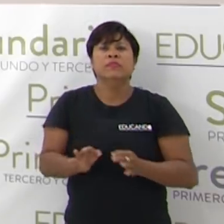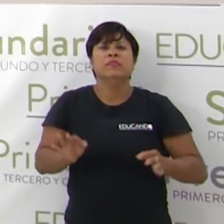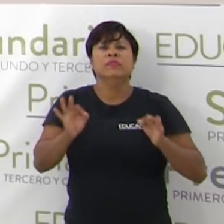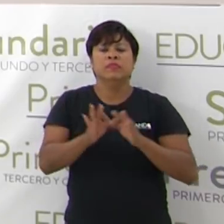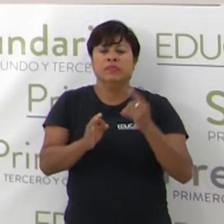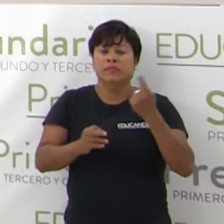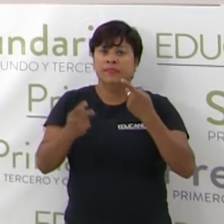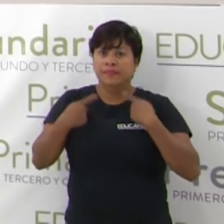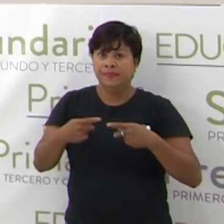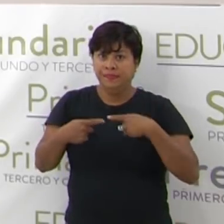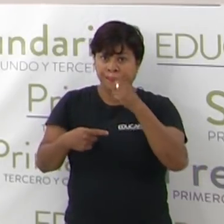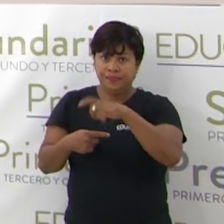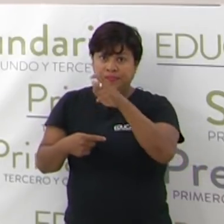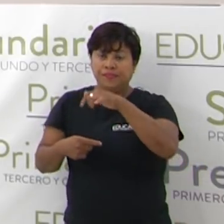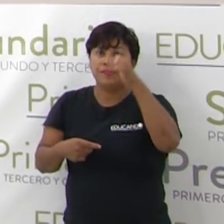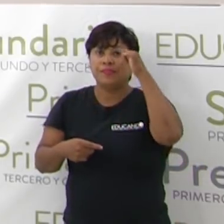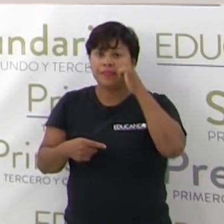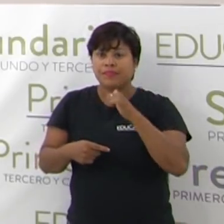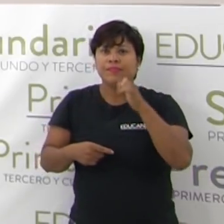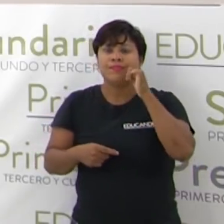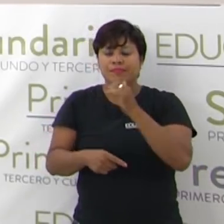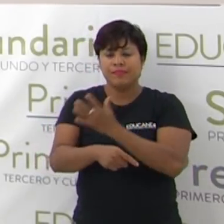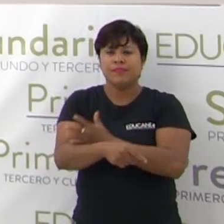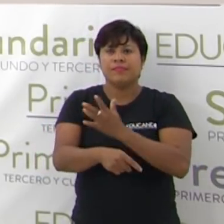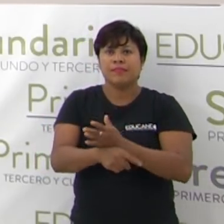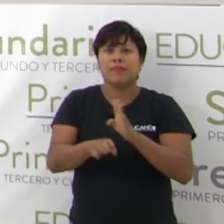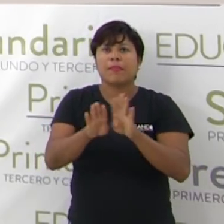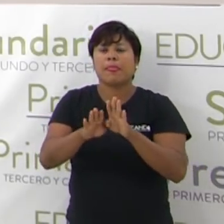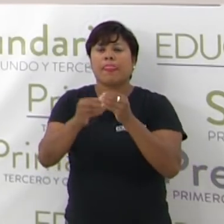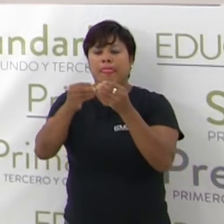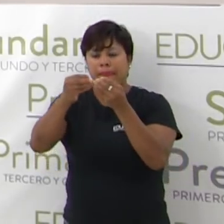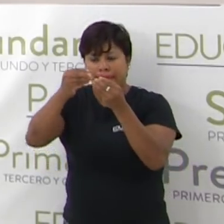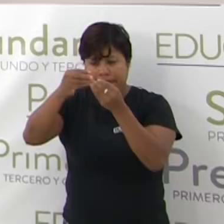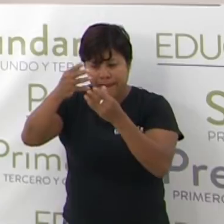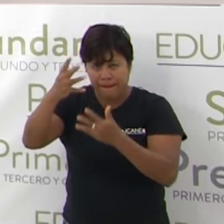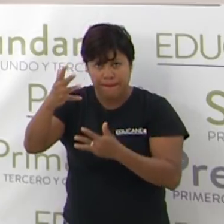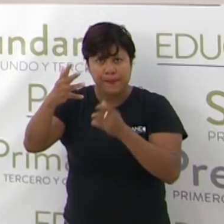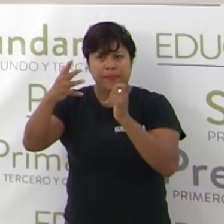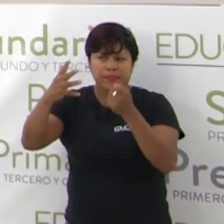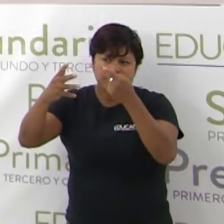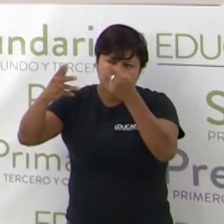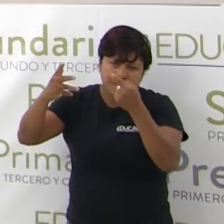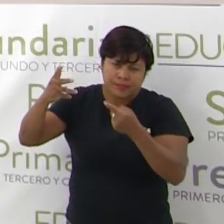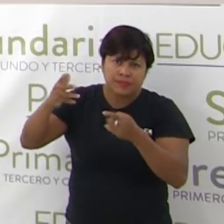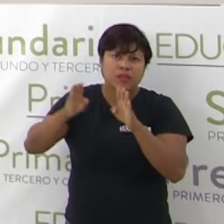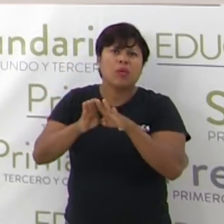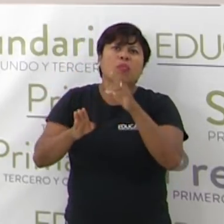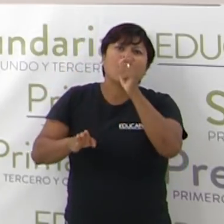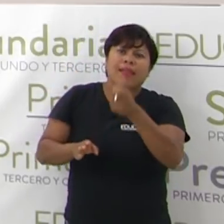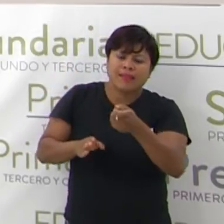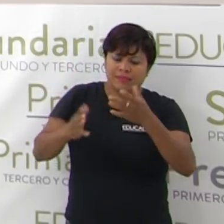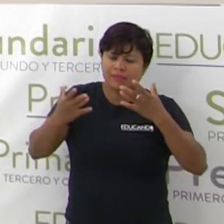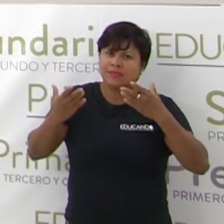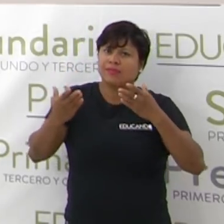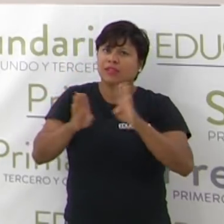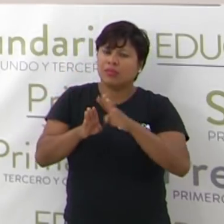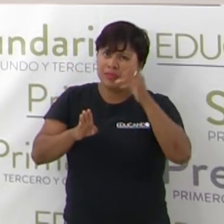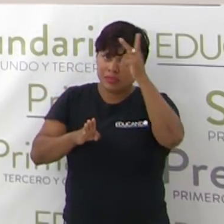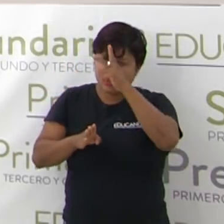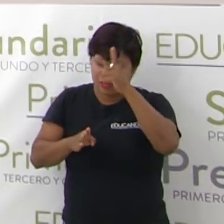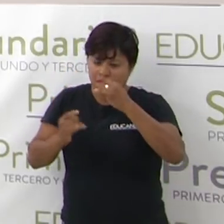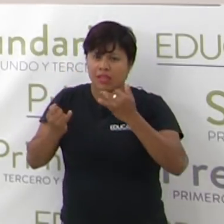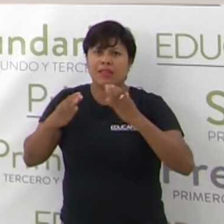los personajes siempre vayan acompañados de descripciones, es decir, de cómo es psicológicamente